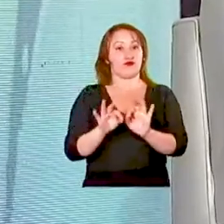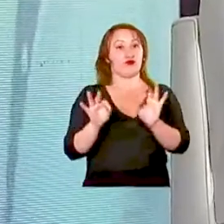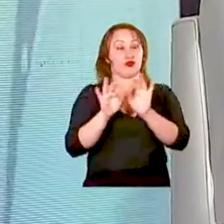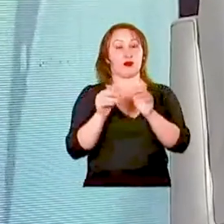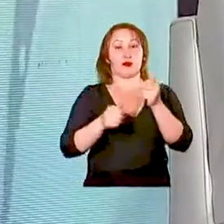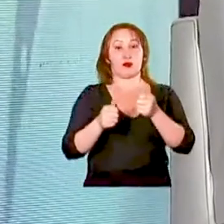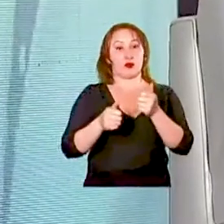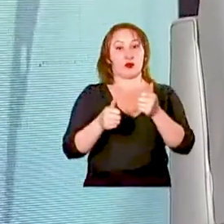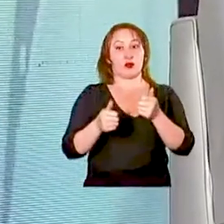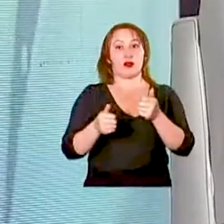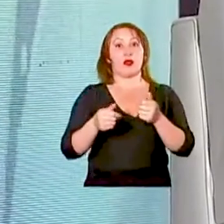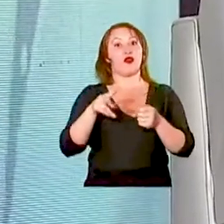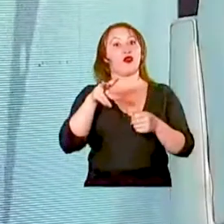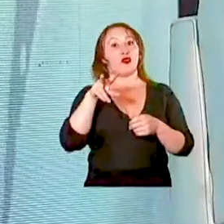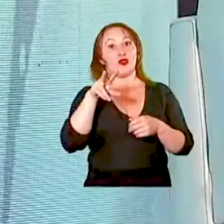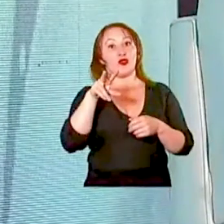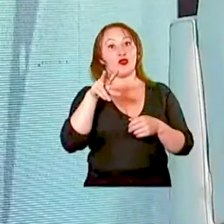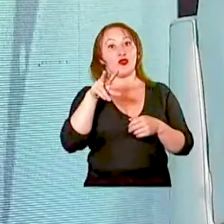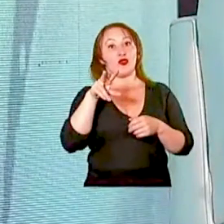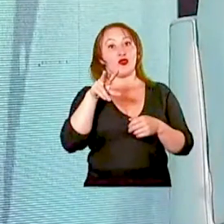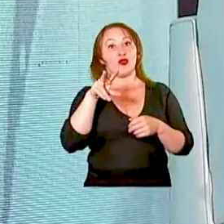señalarlo, no a la preventiva, no a la de